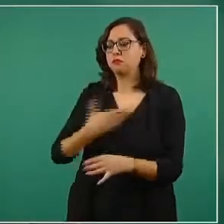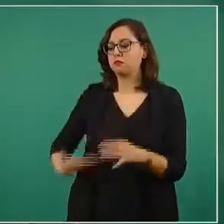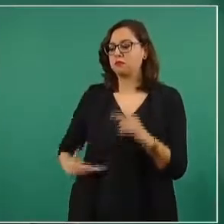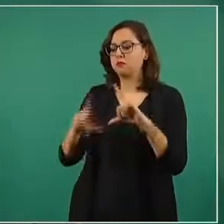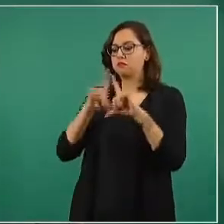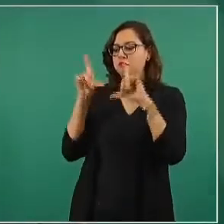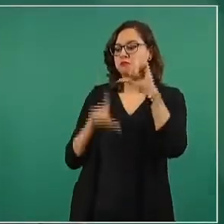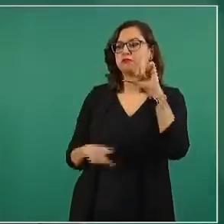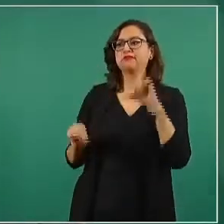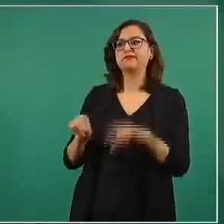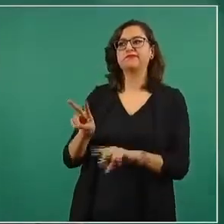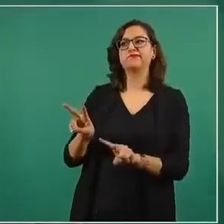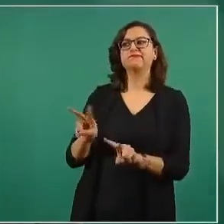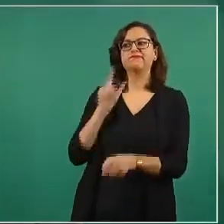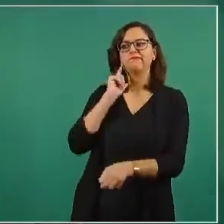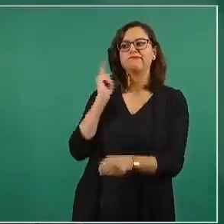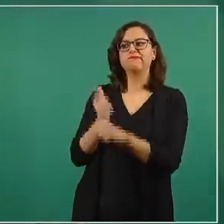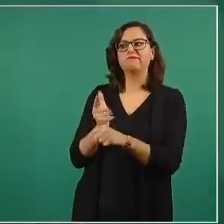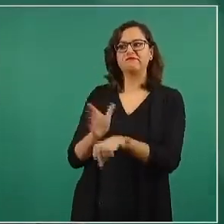plantear su cambio